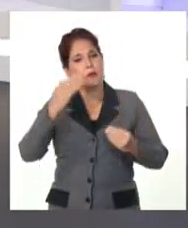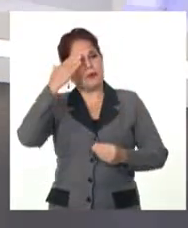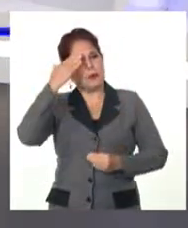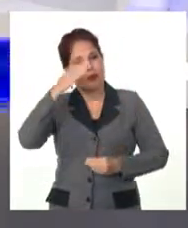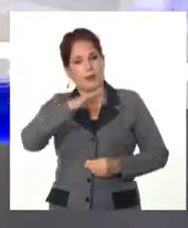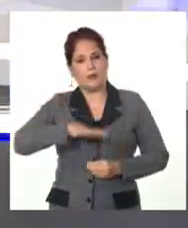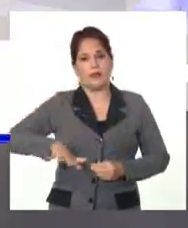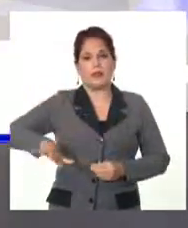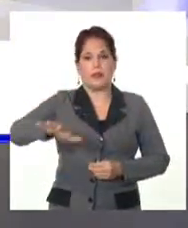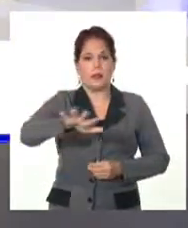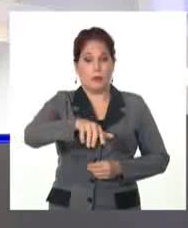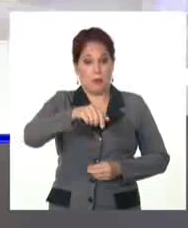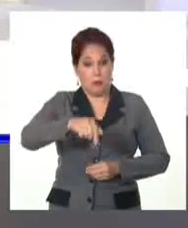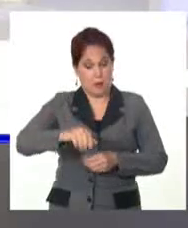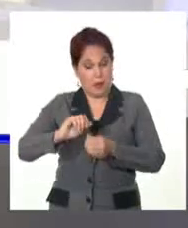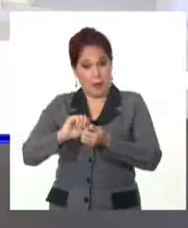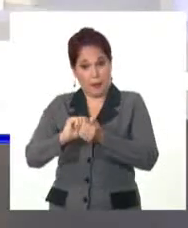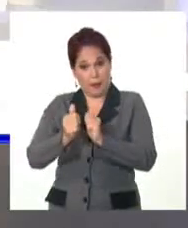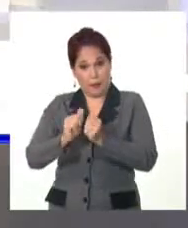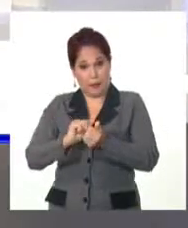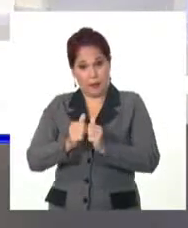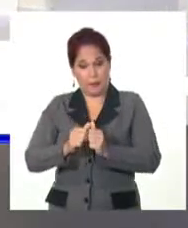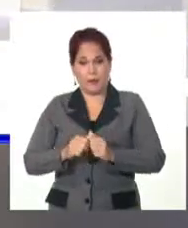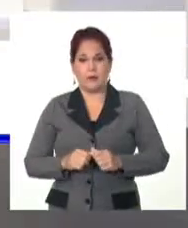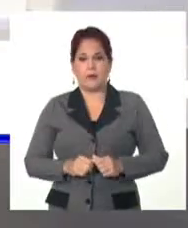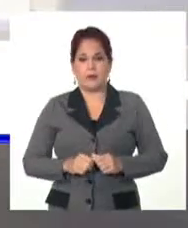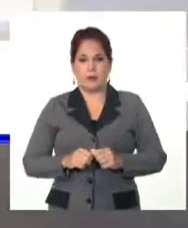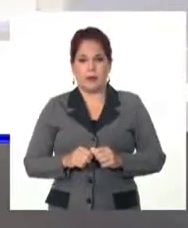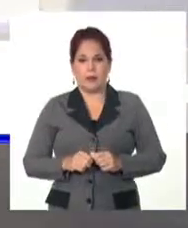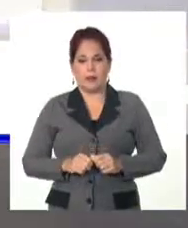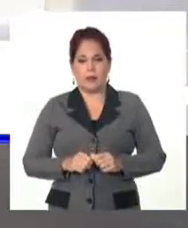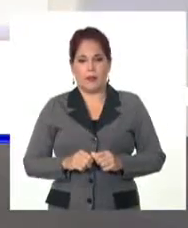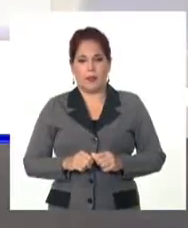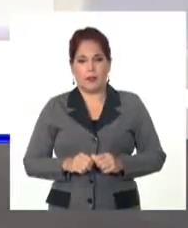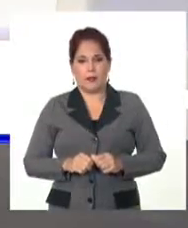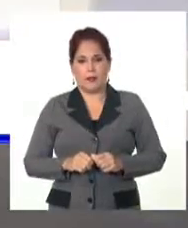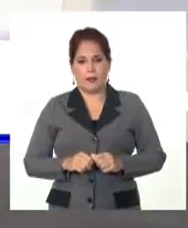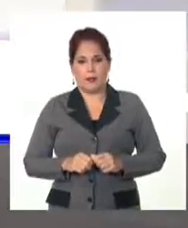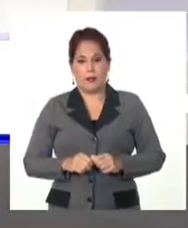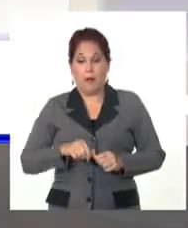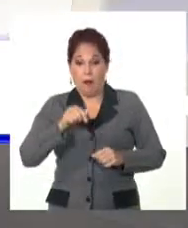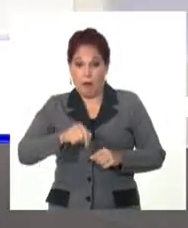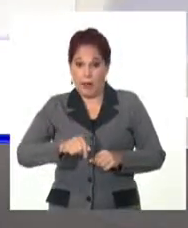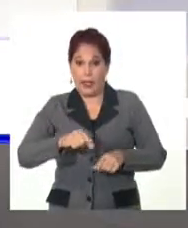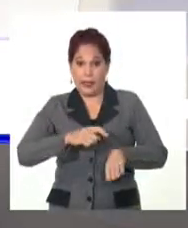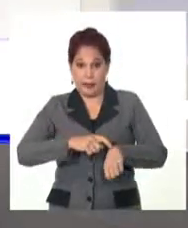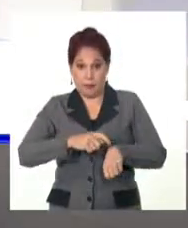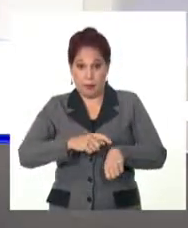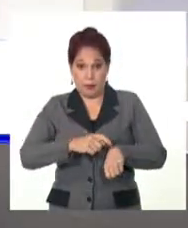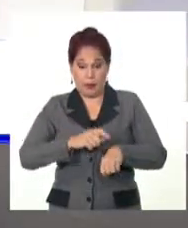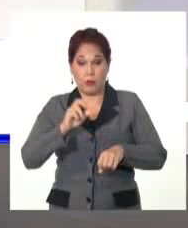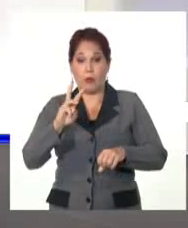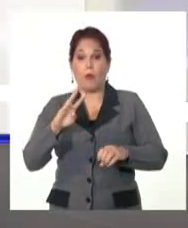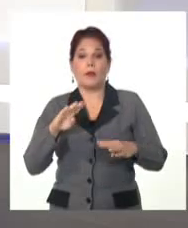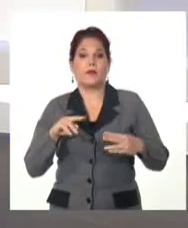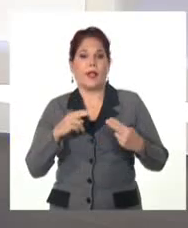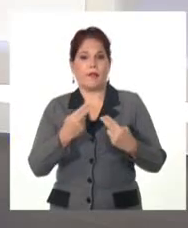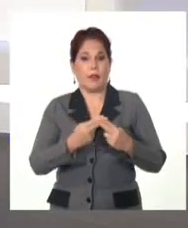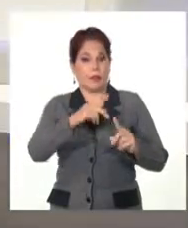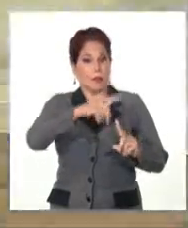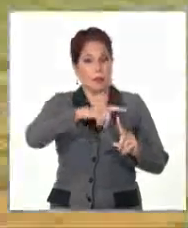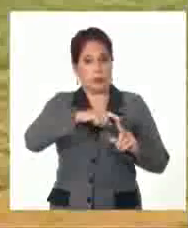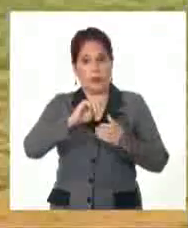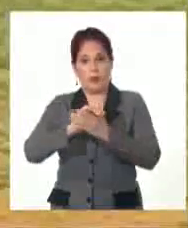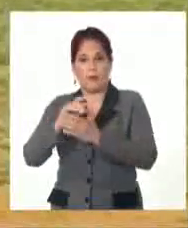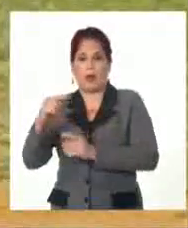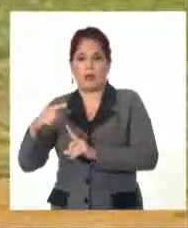noches. Tiempo para los deportes en el Estelar. Comenzamos con béisbol y es que en estos momentos se disputa el cuarto partido de la semifinal entre Las Tunas y Matanzas en